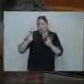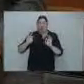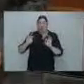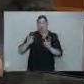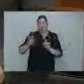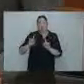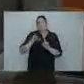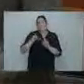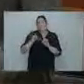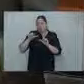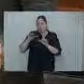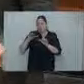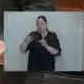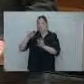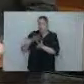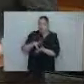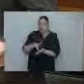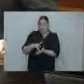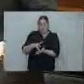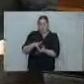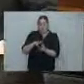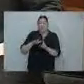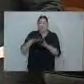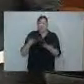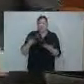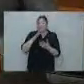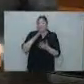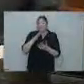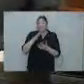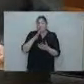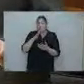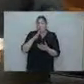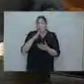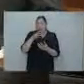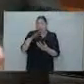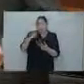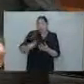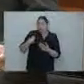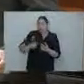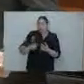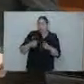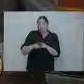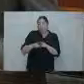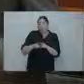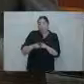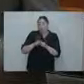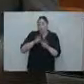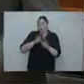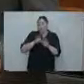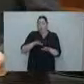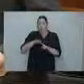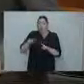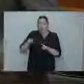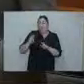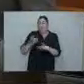episodios. Y solo por esa cuestión, por una cuestión de mera cortesía o lealtad parlamentaria y cómo se ha traído esta moción